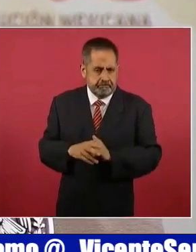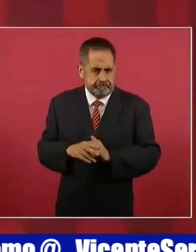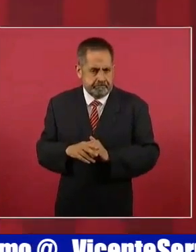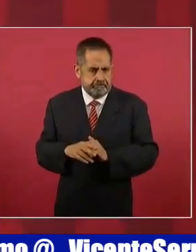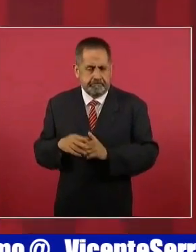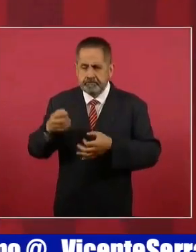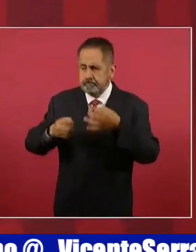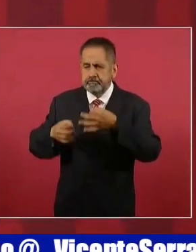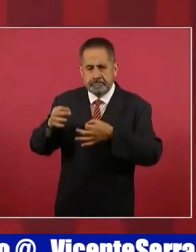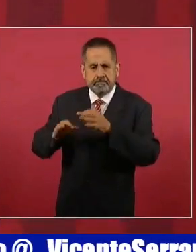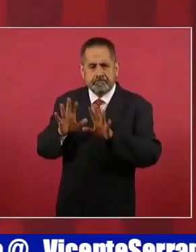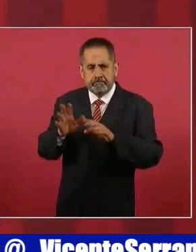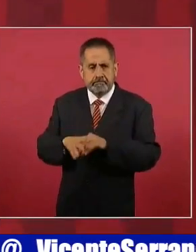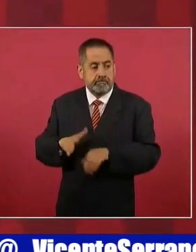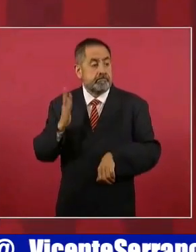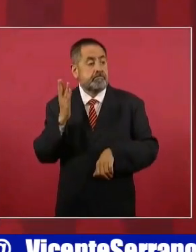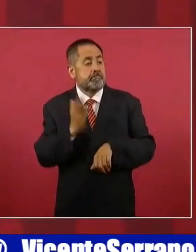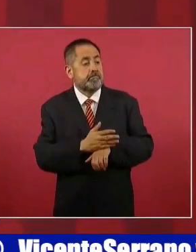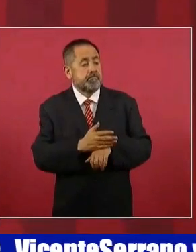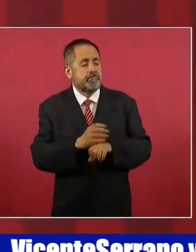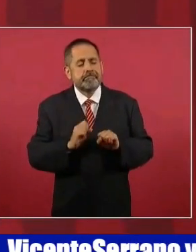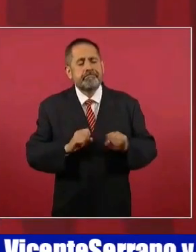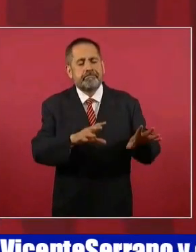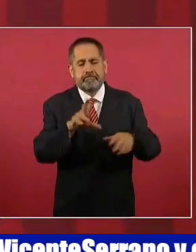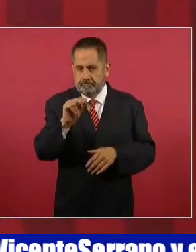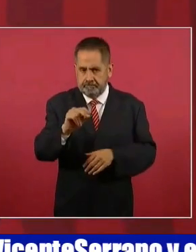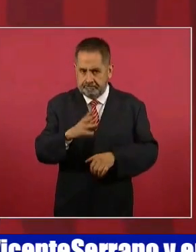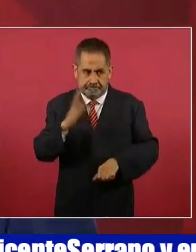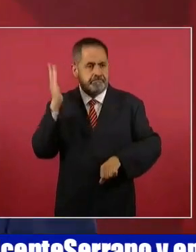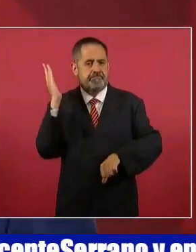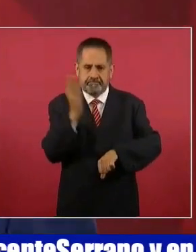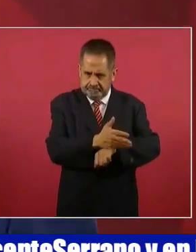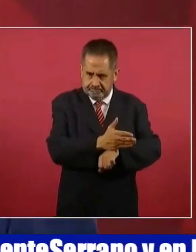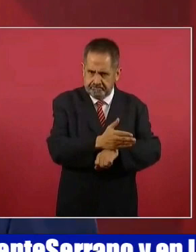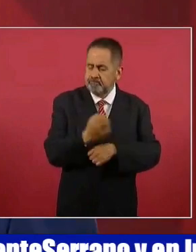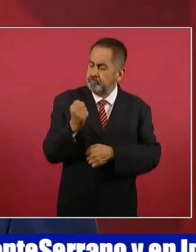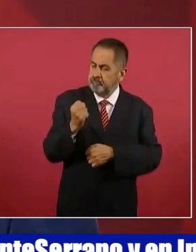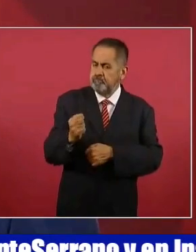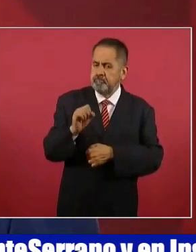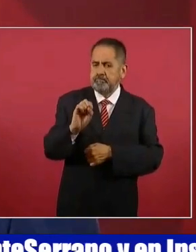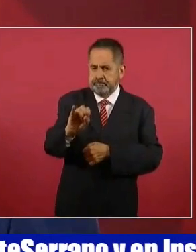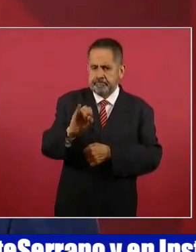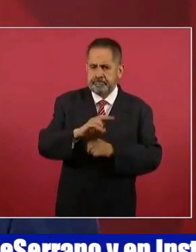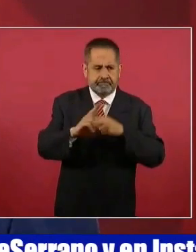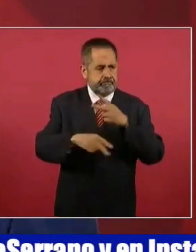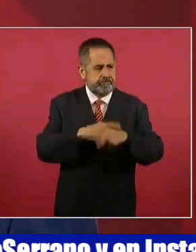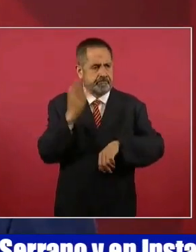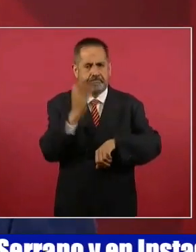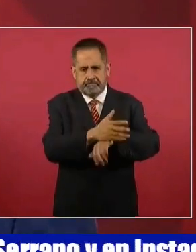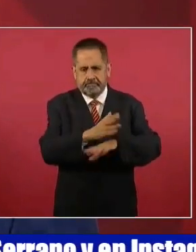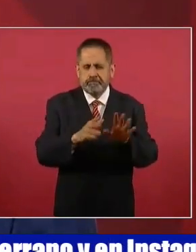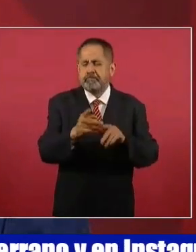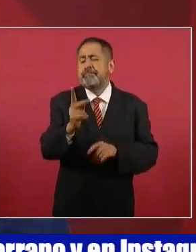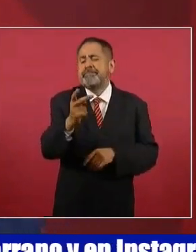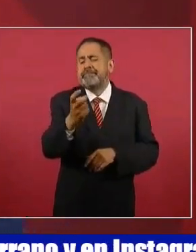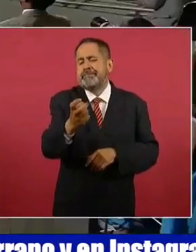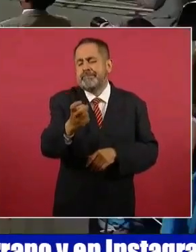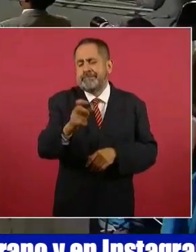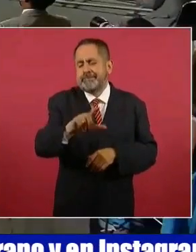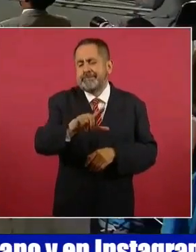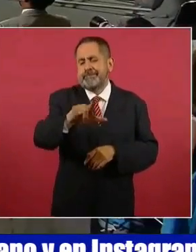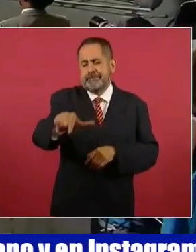incluso en el discurso. Determinó que la causa principal de la desigualdad económica y social en nuestro país